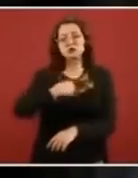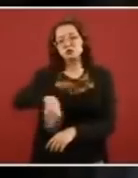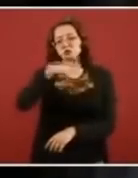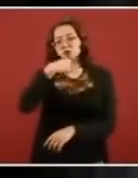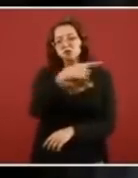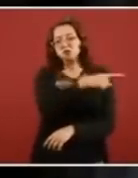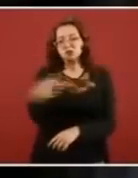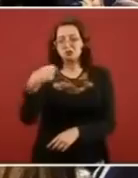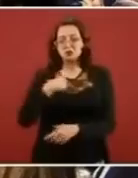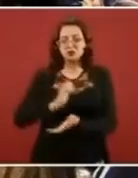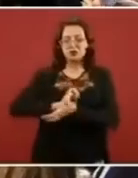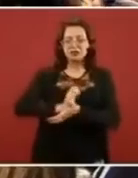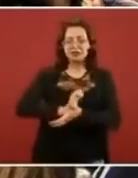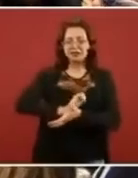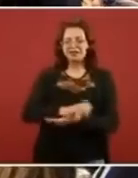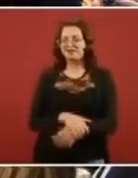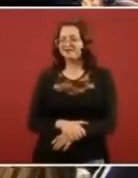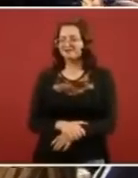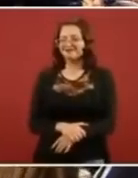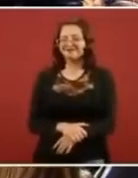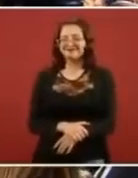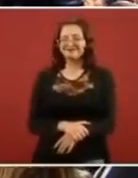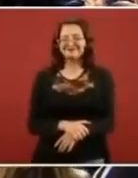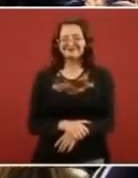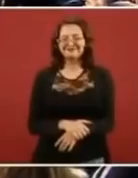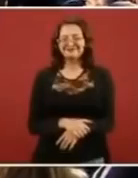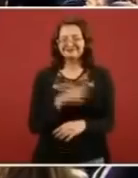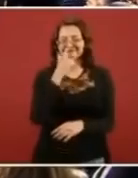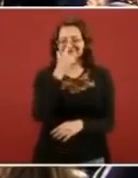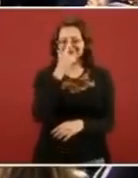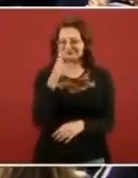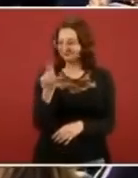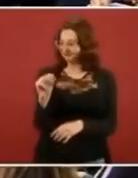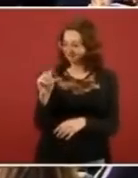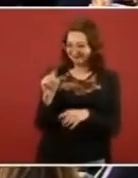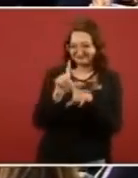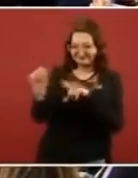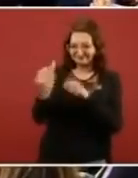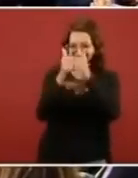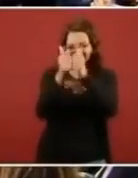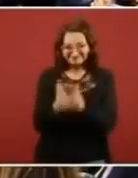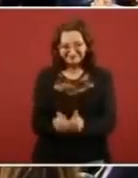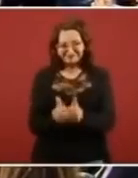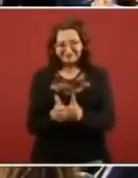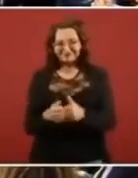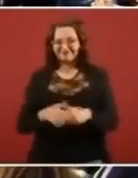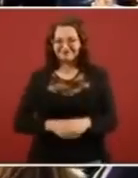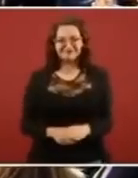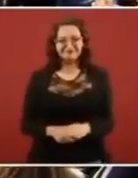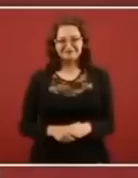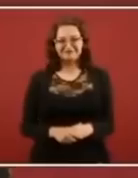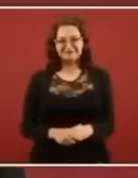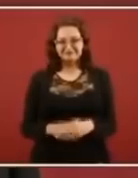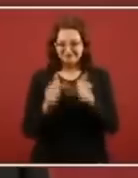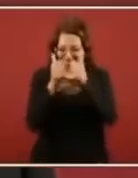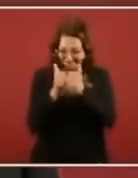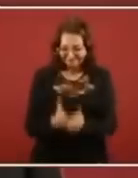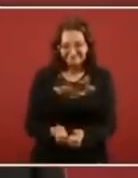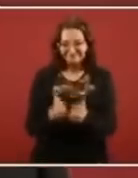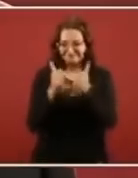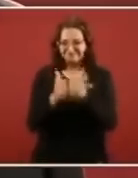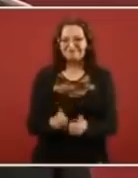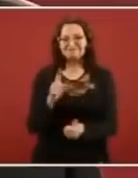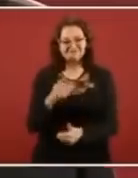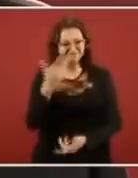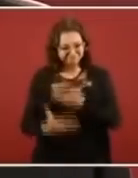discrimine. No te vayas. No te vayas, quédate. O sea, somos libres. No tiene caso. Lo que tiene que, ya